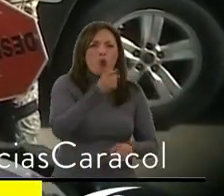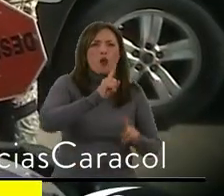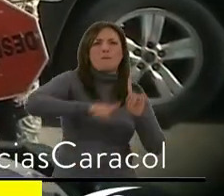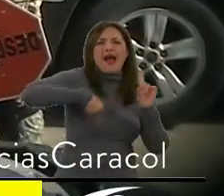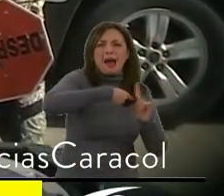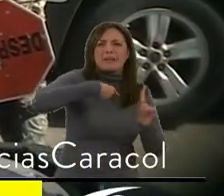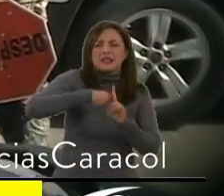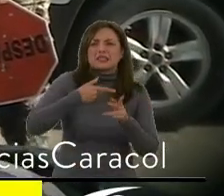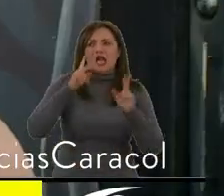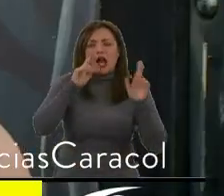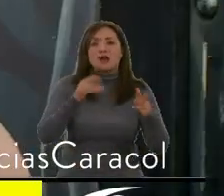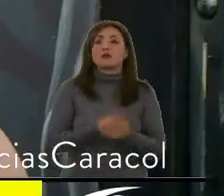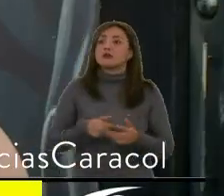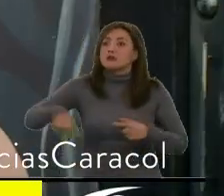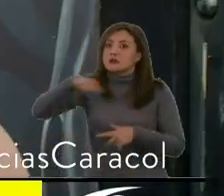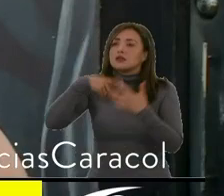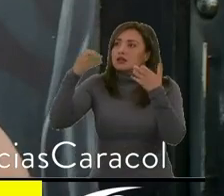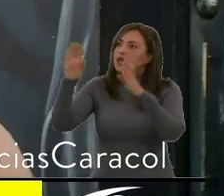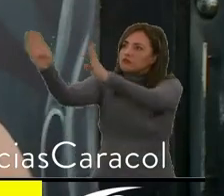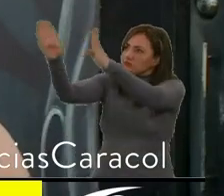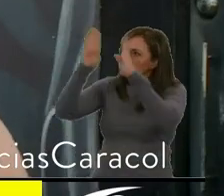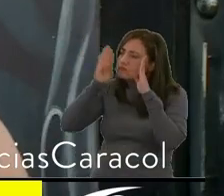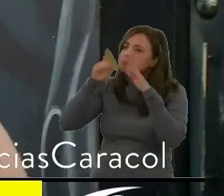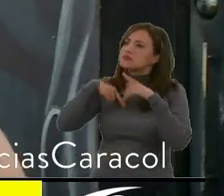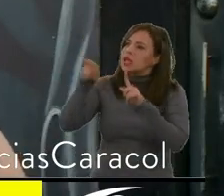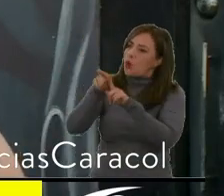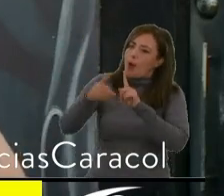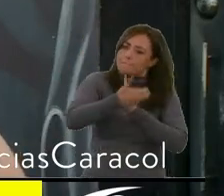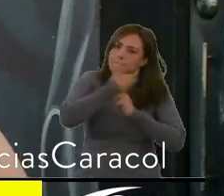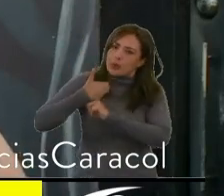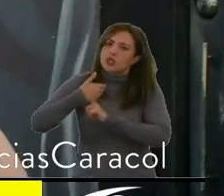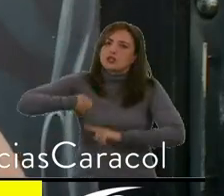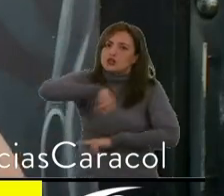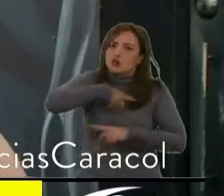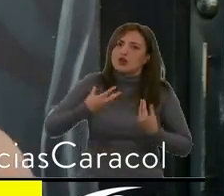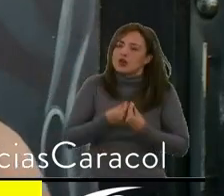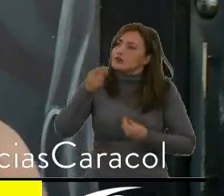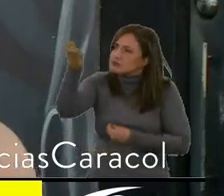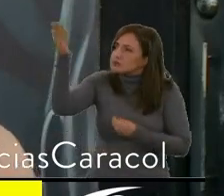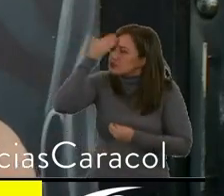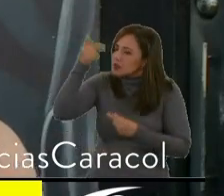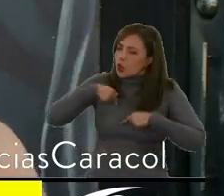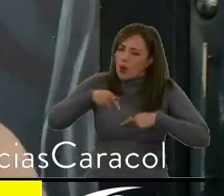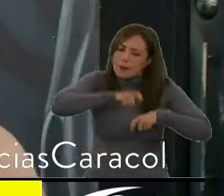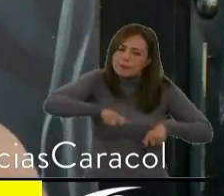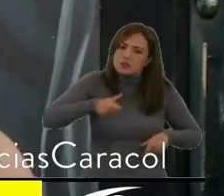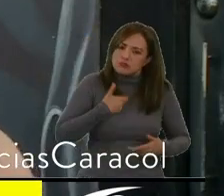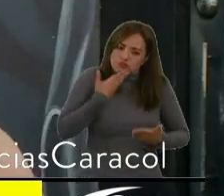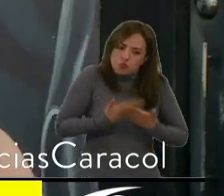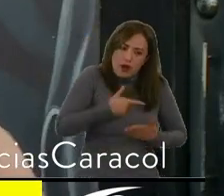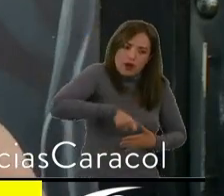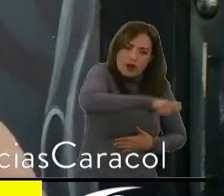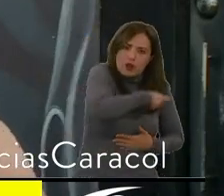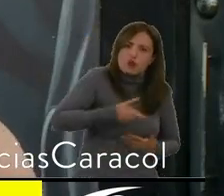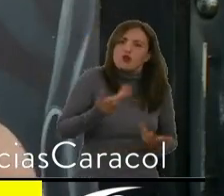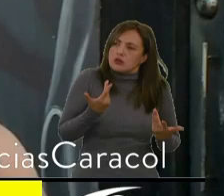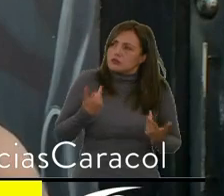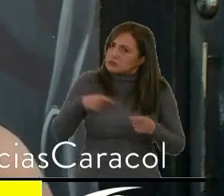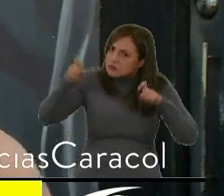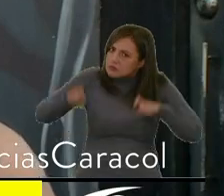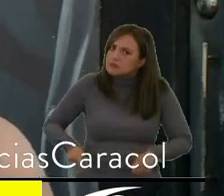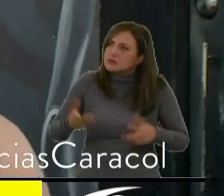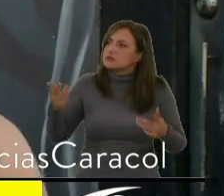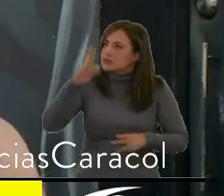que nos protejan, que nos escuchen y que sepan que nosotros también somos personas de bien y que merecemos que